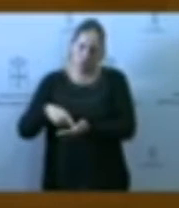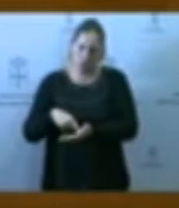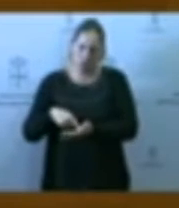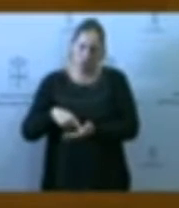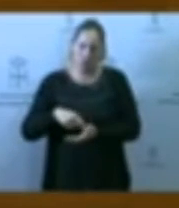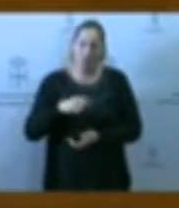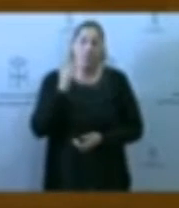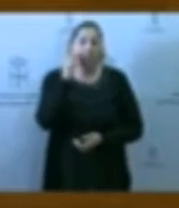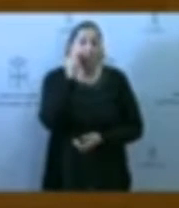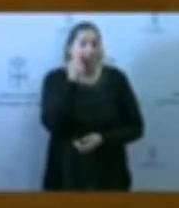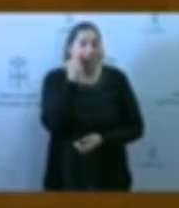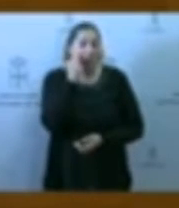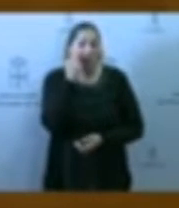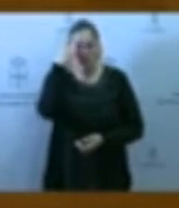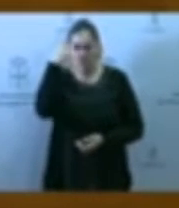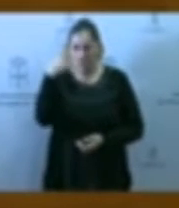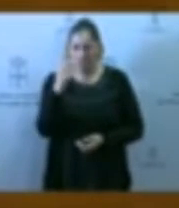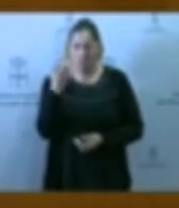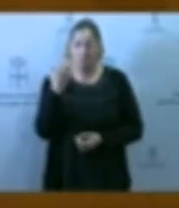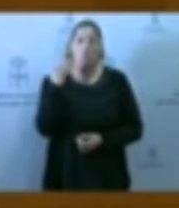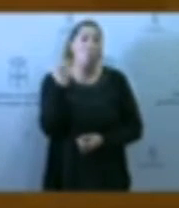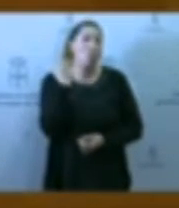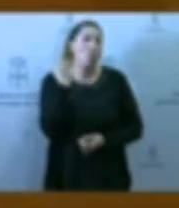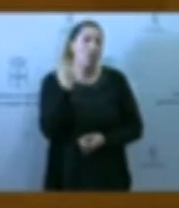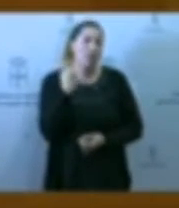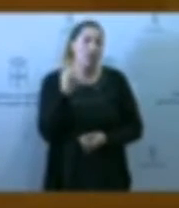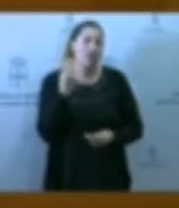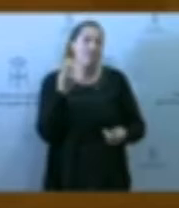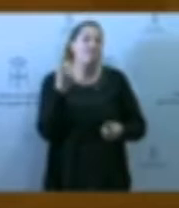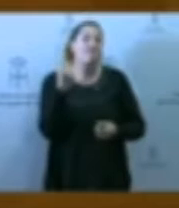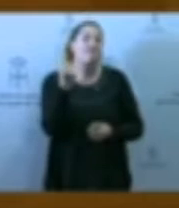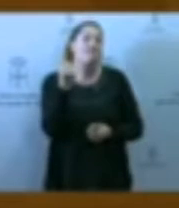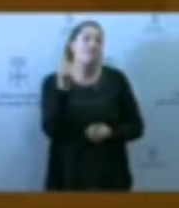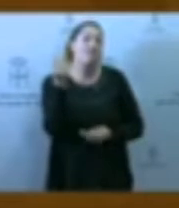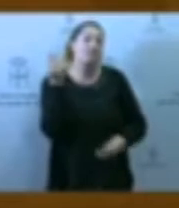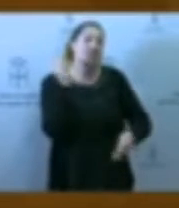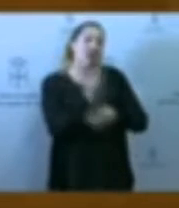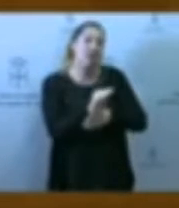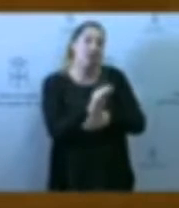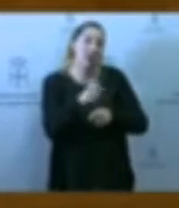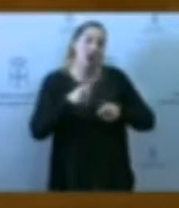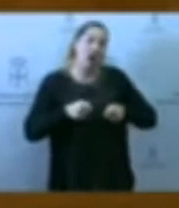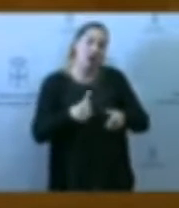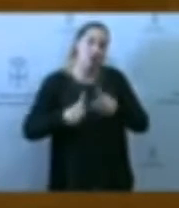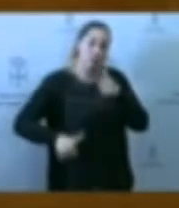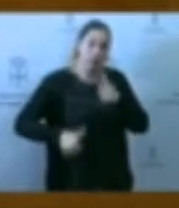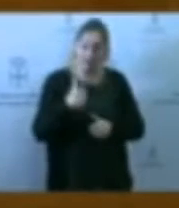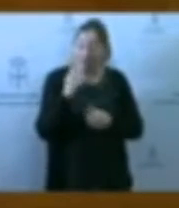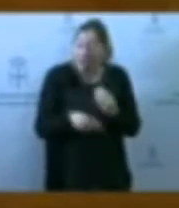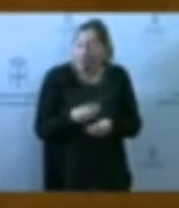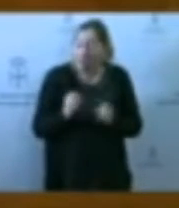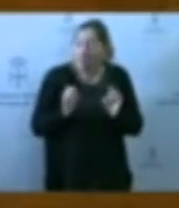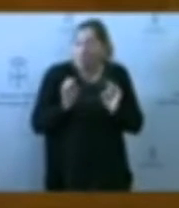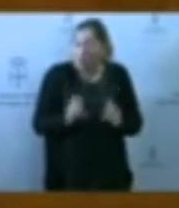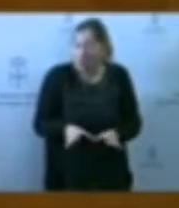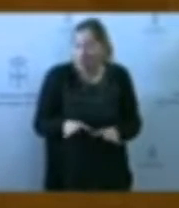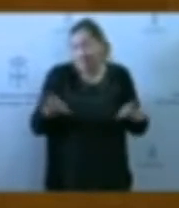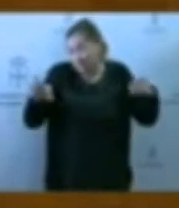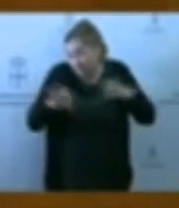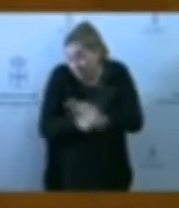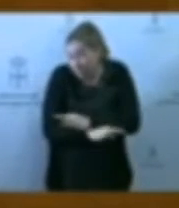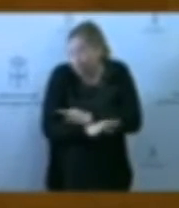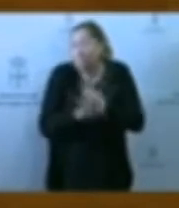el presidente, sabe que para mantenerse en el poder va a tener que financiar más gasto, ¿no? Lo que hacen siempre, cuando equivocadamente, ¿no?